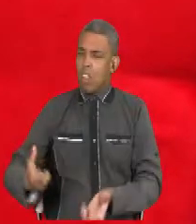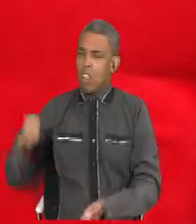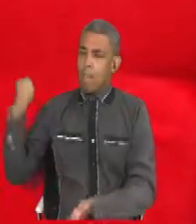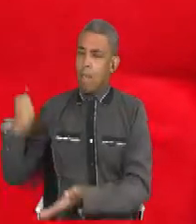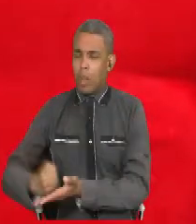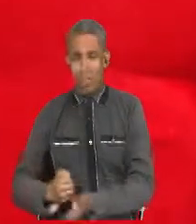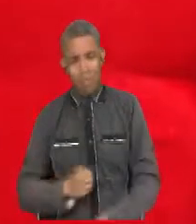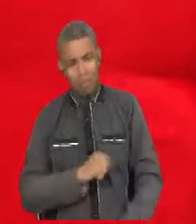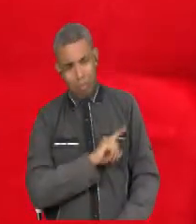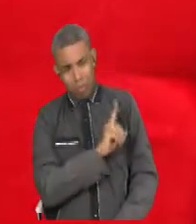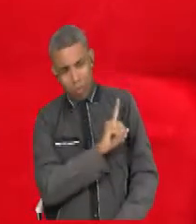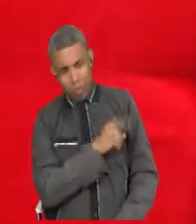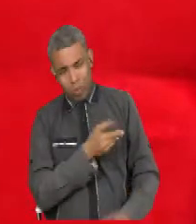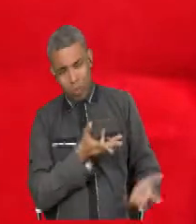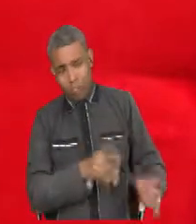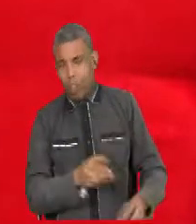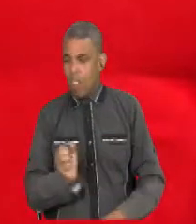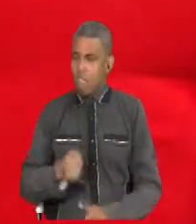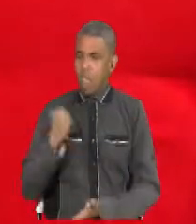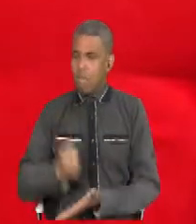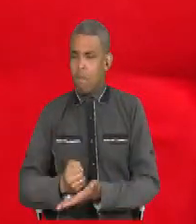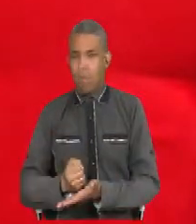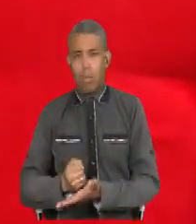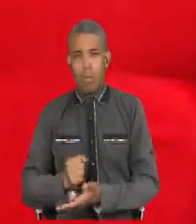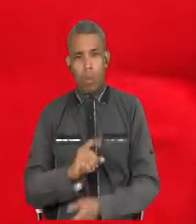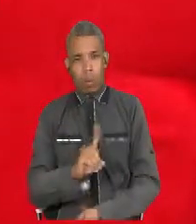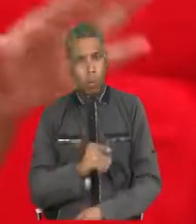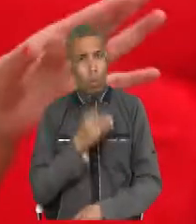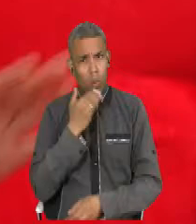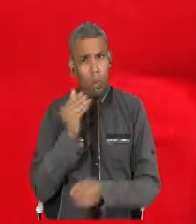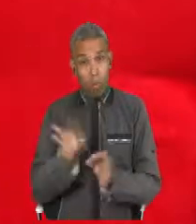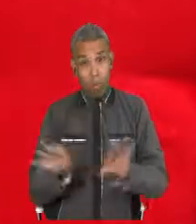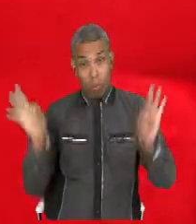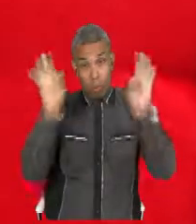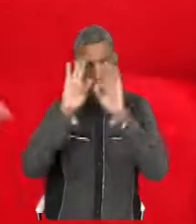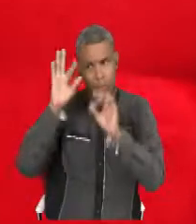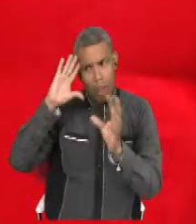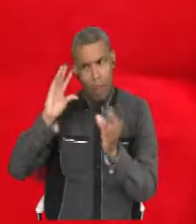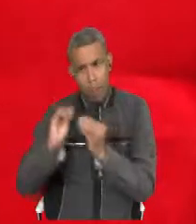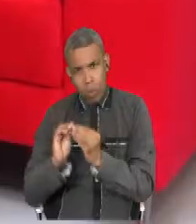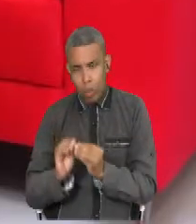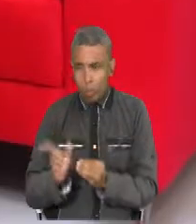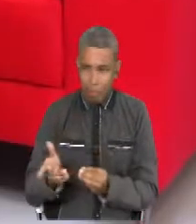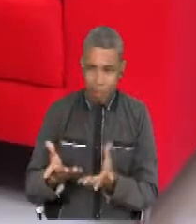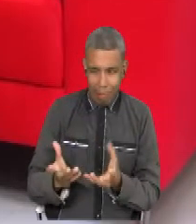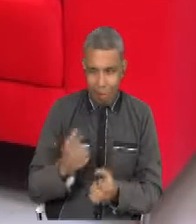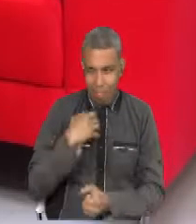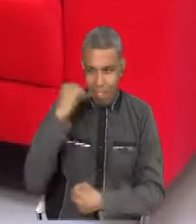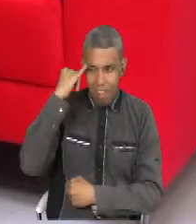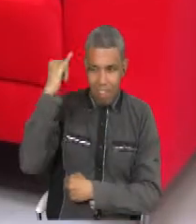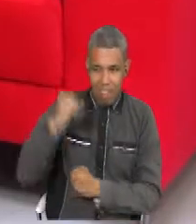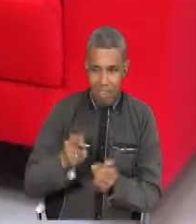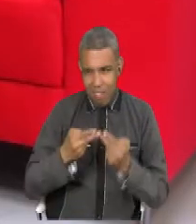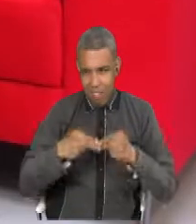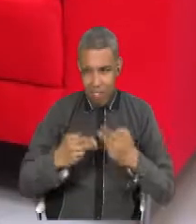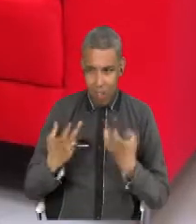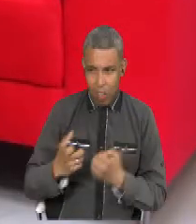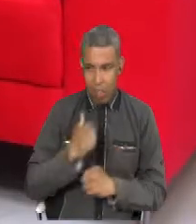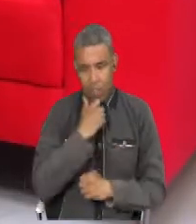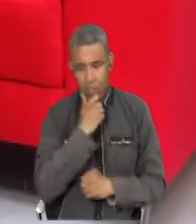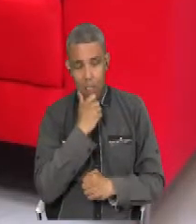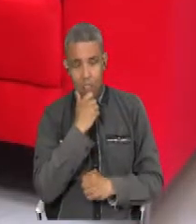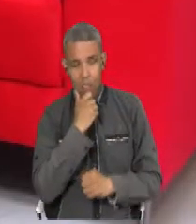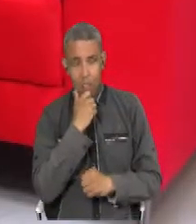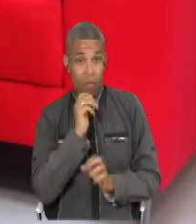con la pareja vale hacer de todo. Y pues viéndolo desde ese punto de vista, hay personas que creen que en la tienda erótica solo se venden